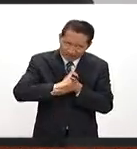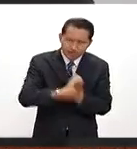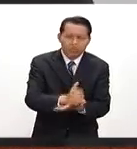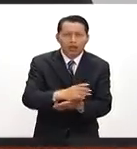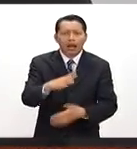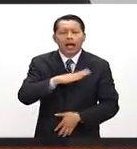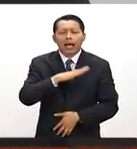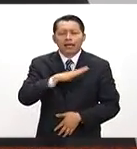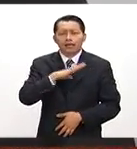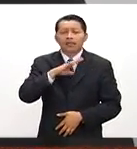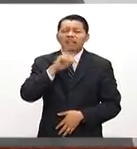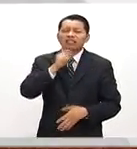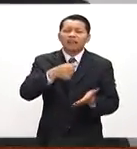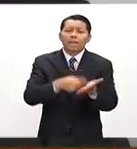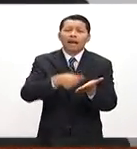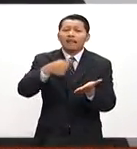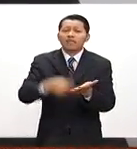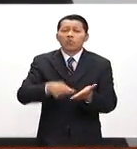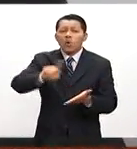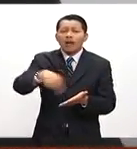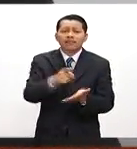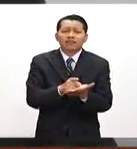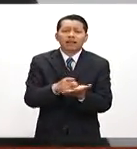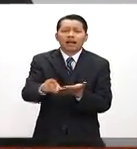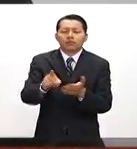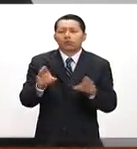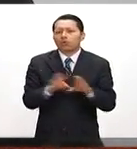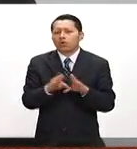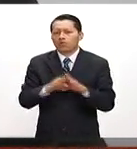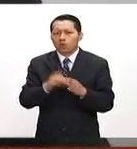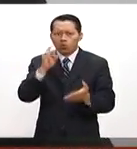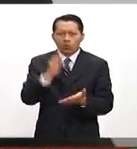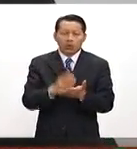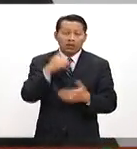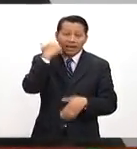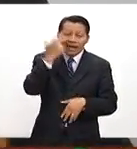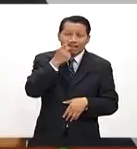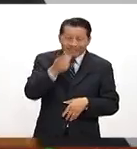El matrimonio es un derecho, no es un asunto de dogmas,